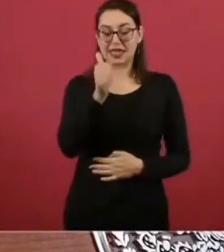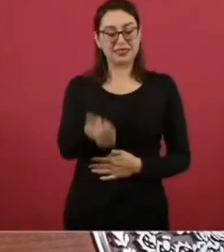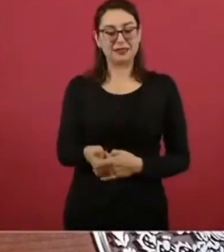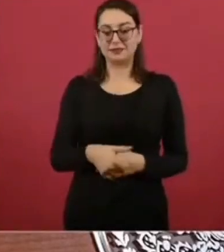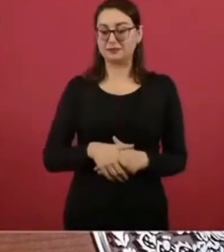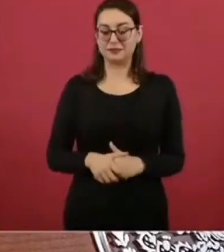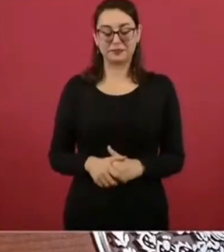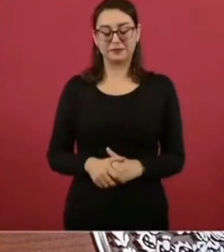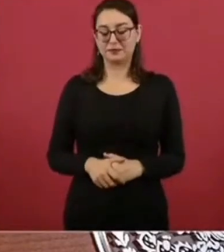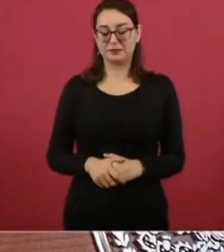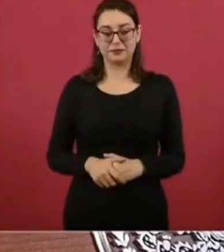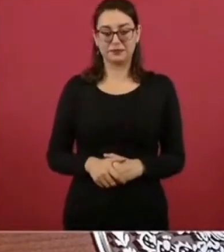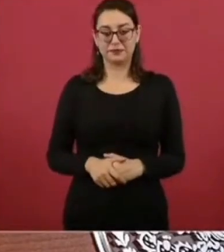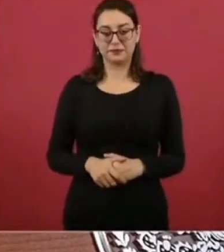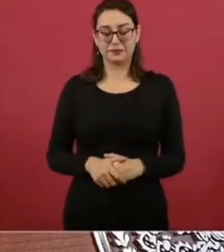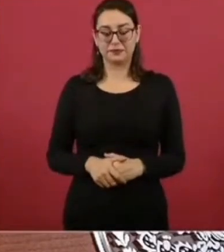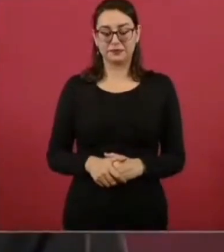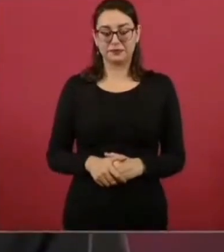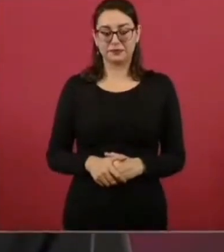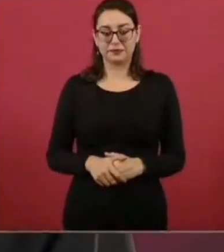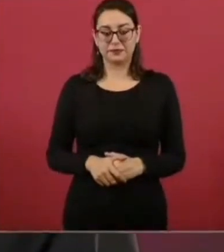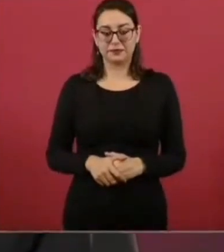de manifestación.